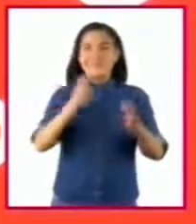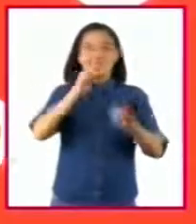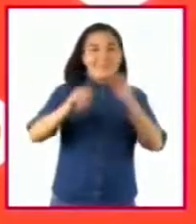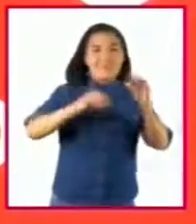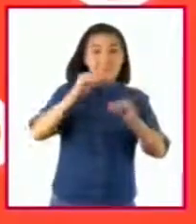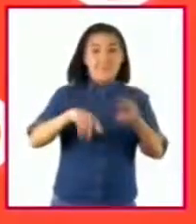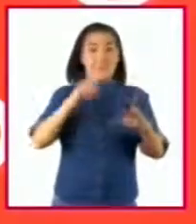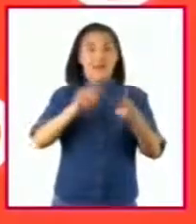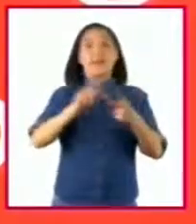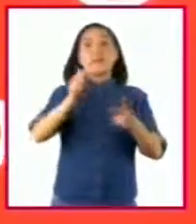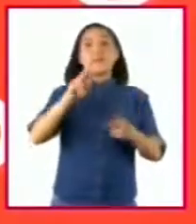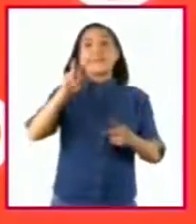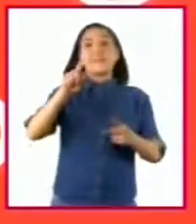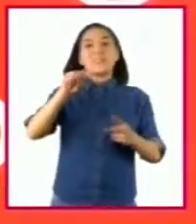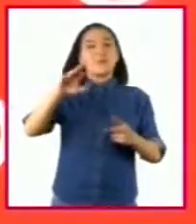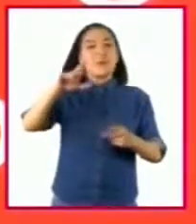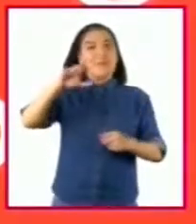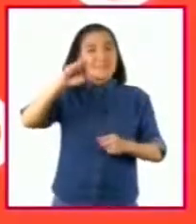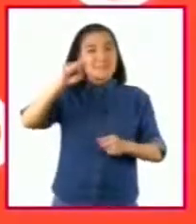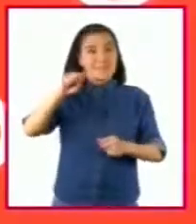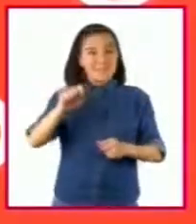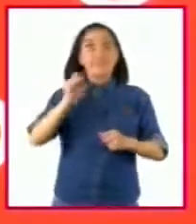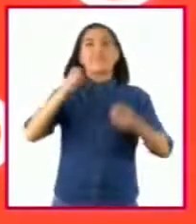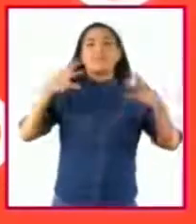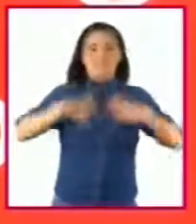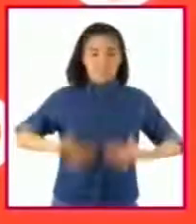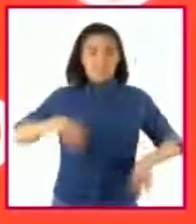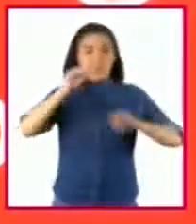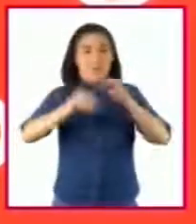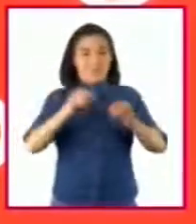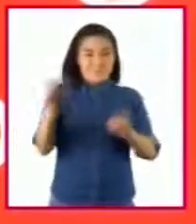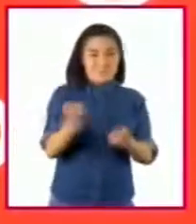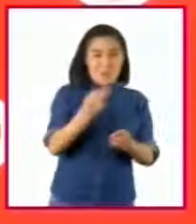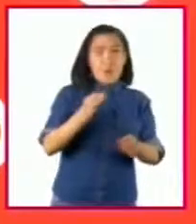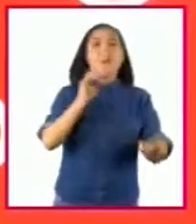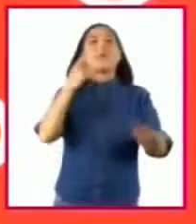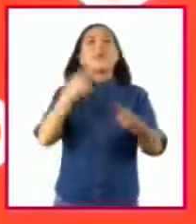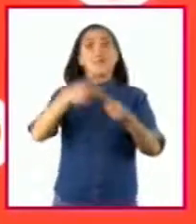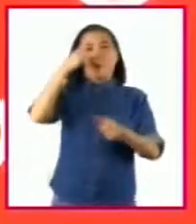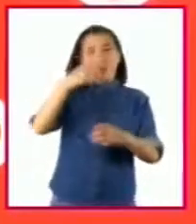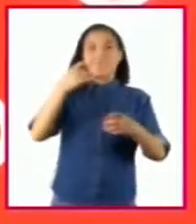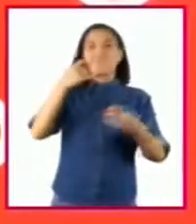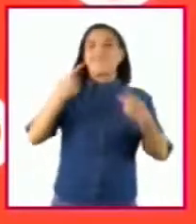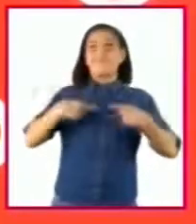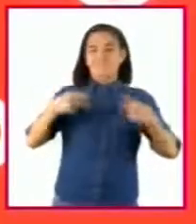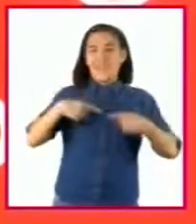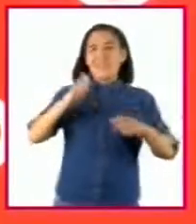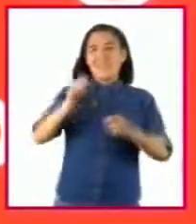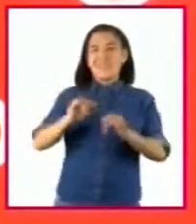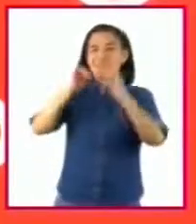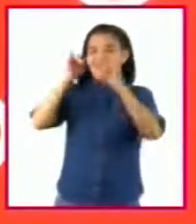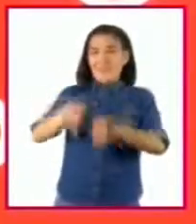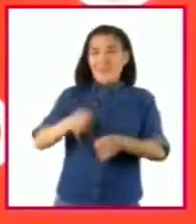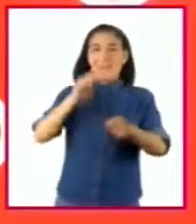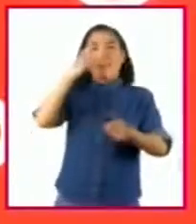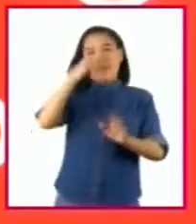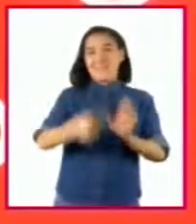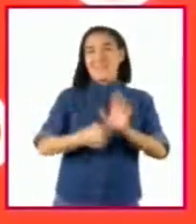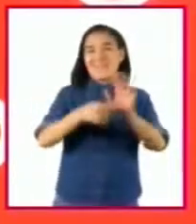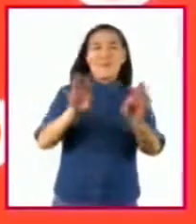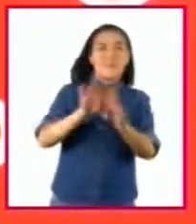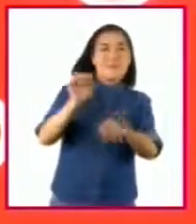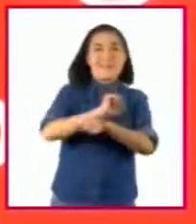su diseño de vestuario nos ayuda a entender mejor quién es el personaje que vemos, haciendo aún más poderosa